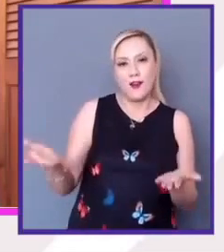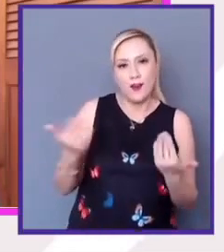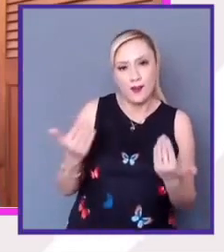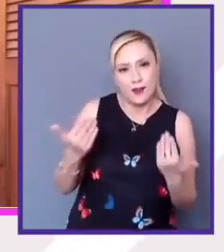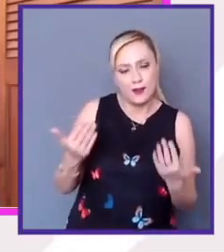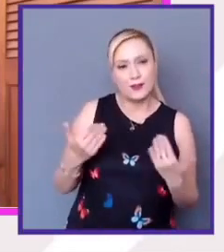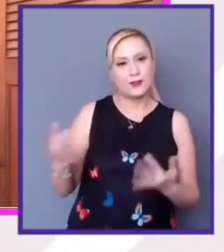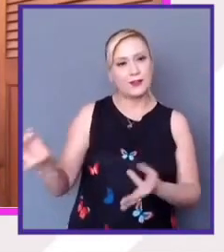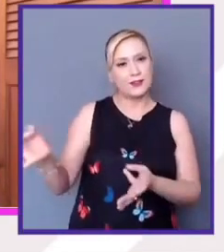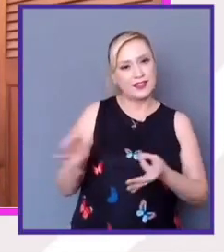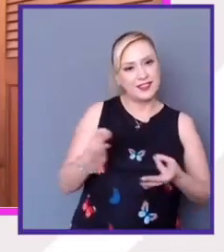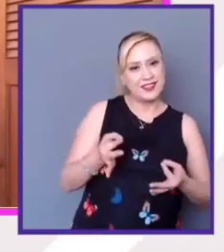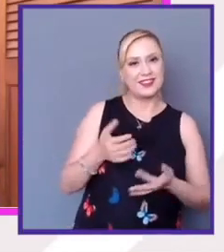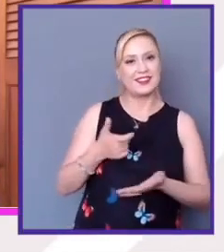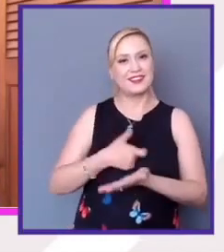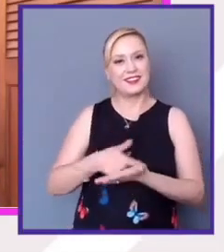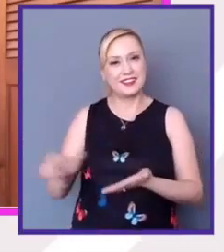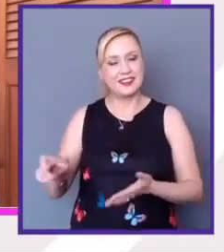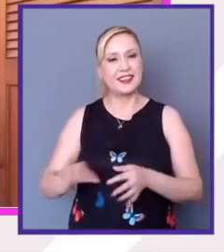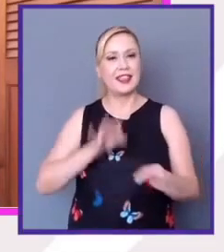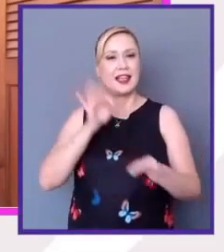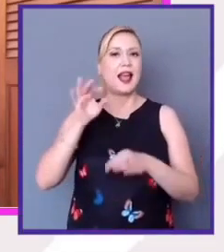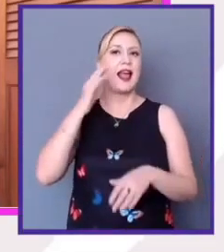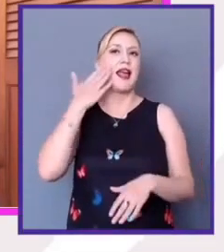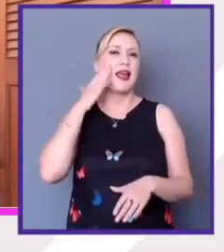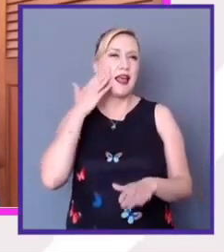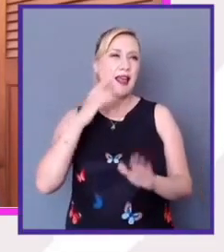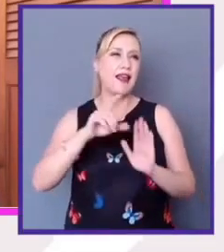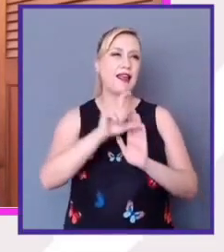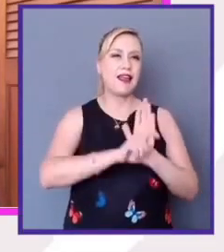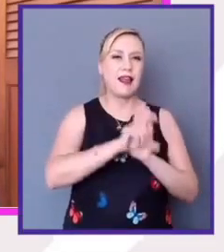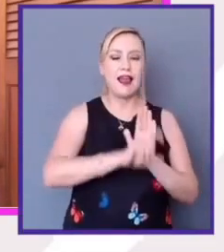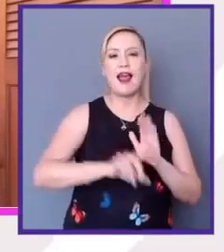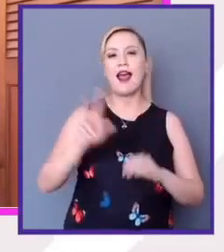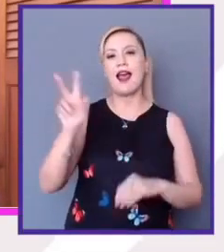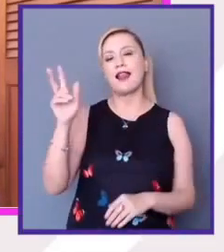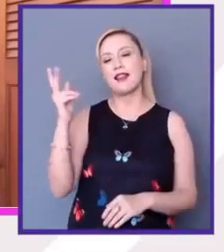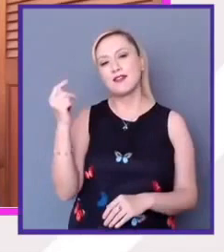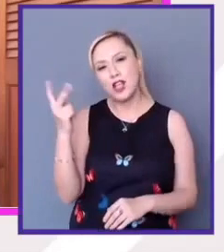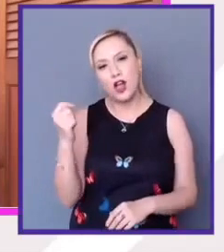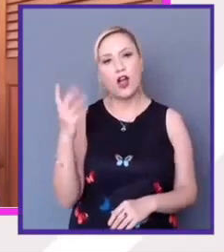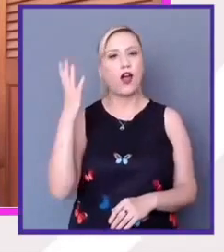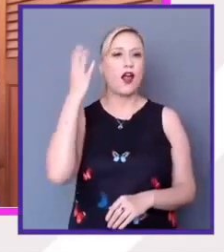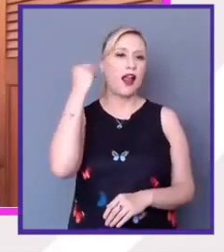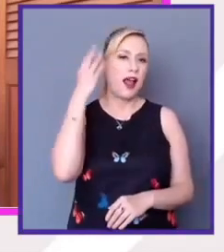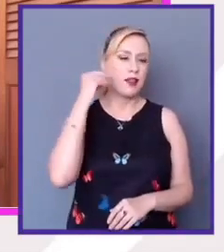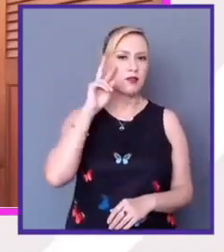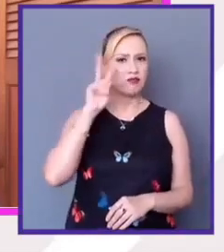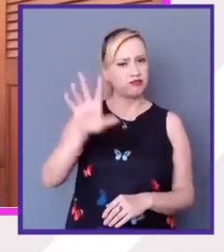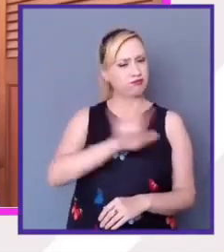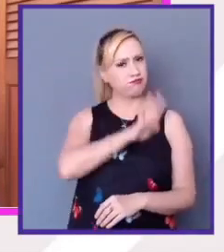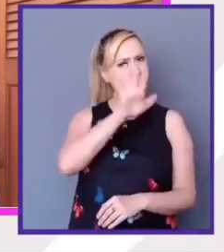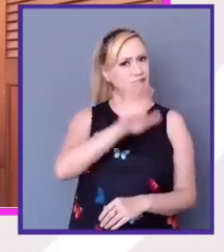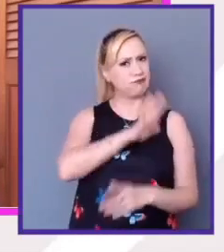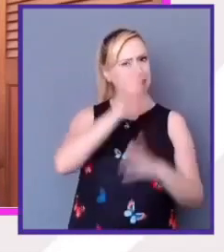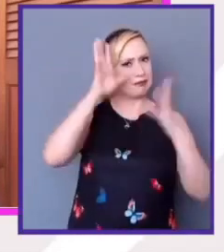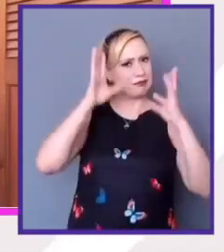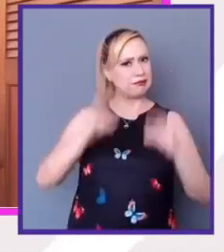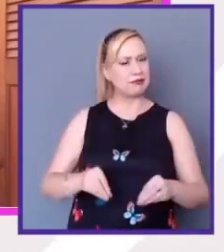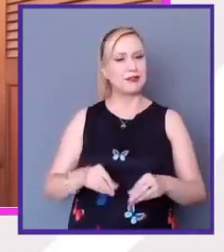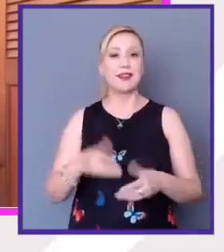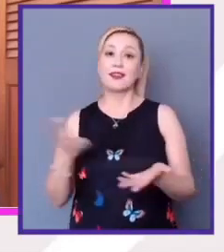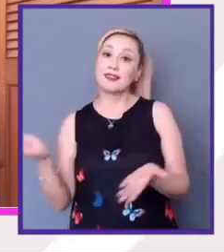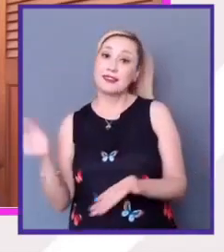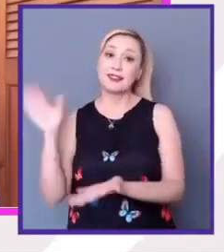la publicidad, tanto en redes, en televisión, en radio, pues se ven a personas blancas, ¿no? Promocionando los servicios y promocionando